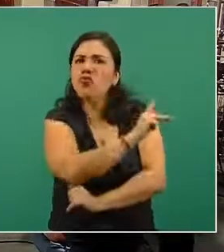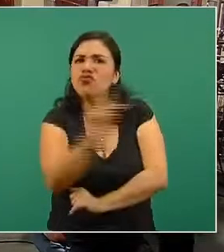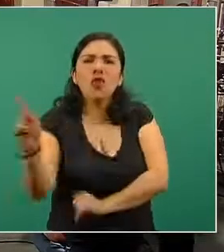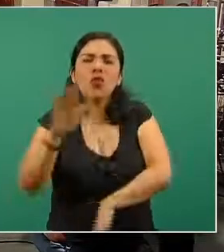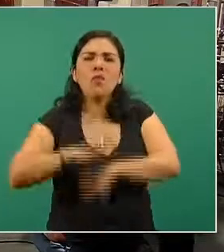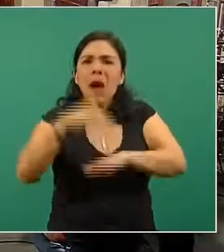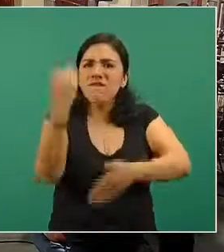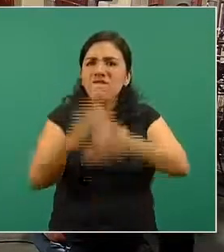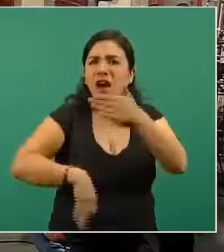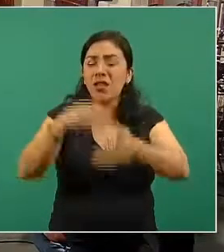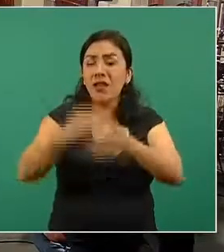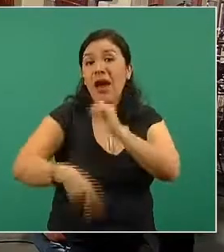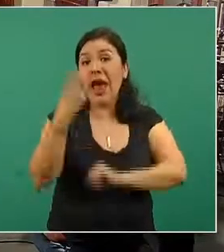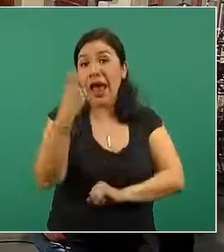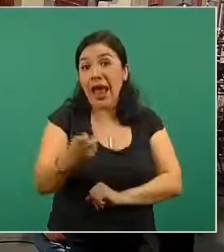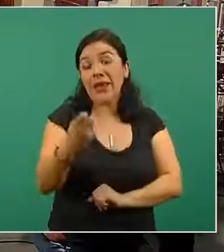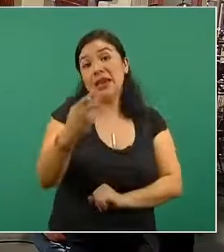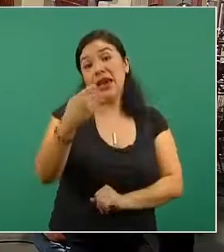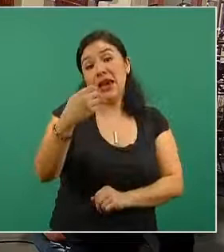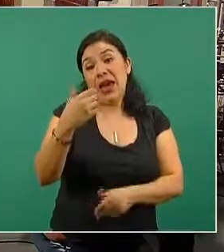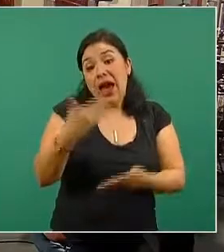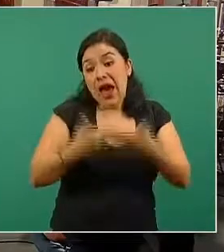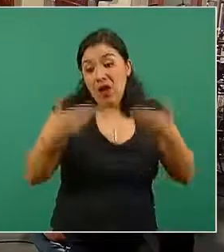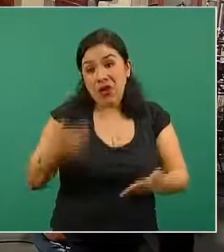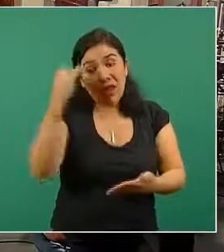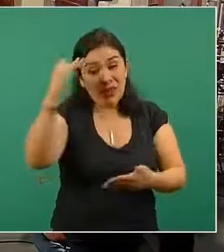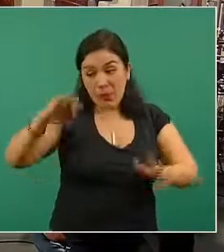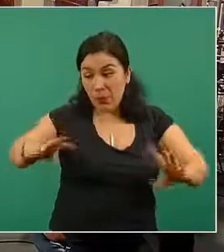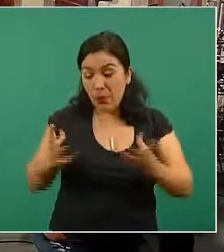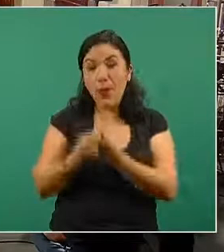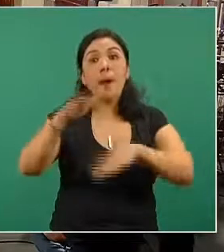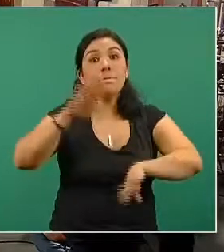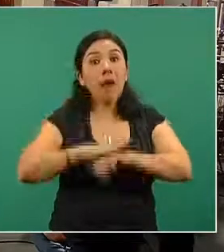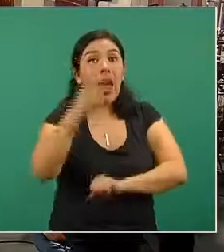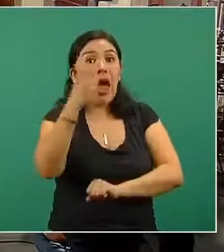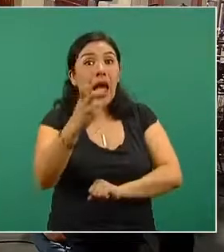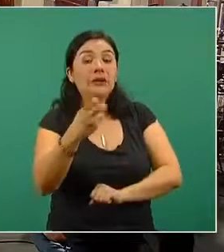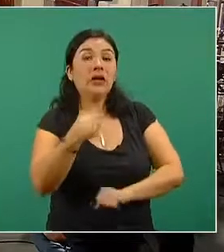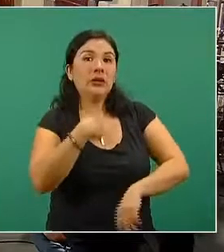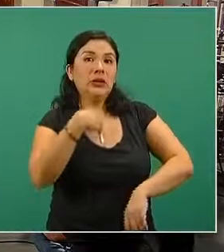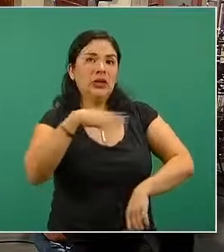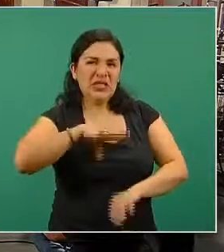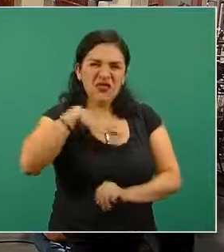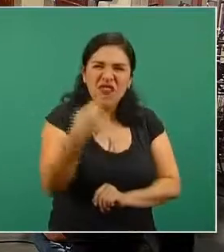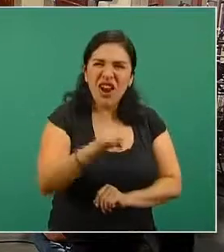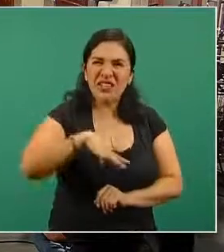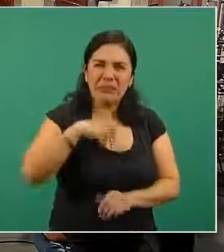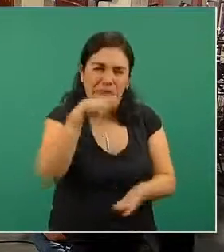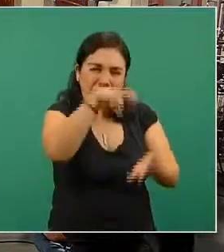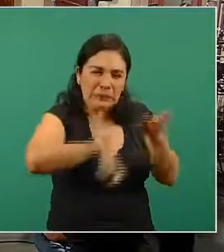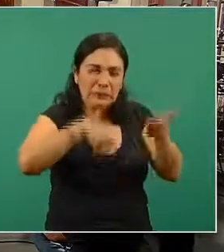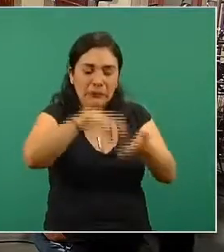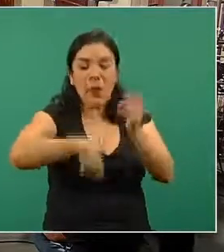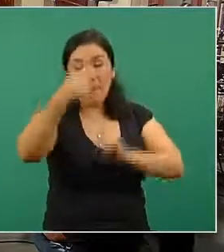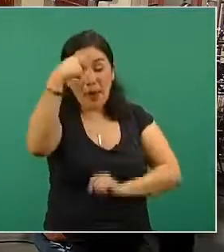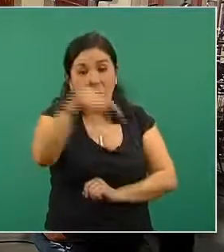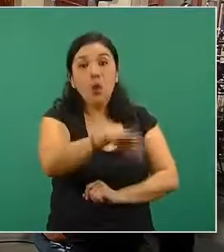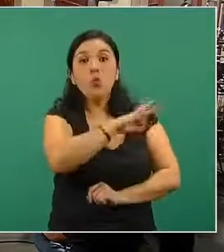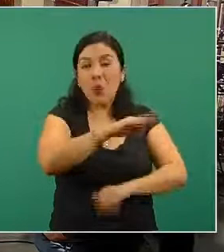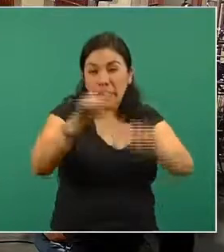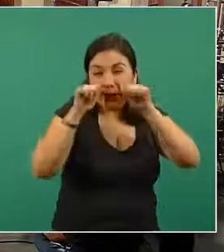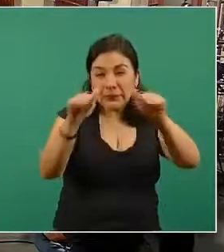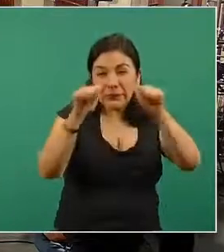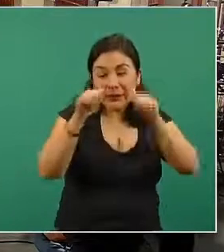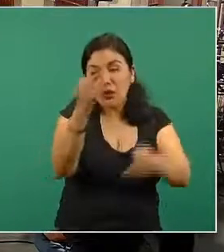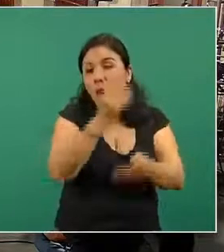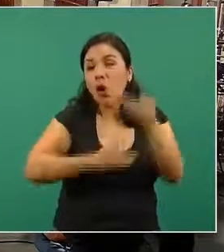atención. Y creo que en este tiempo eso fue una prioridad muy importante, el reforzarlo para tener las capacidades de respuesta y de atención